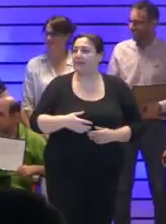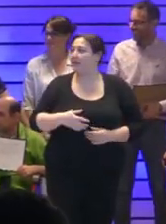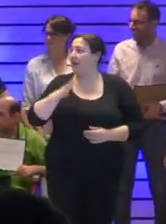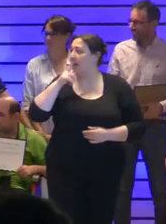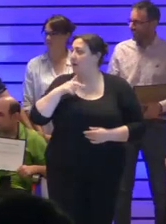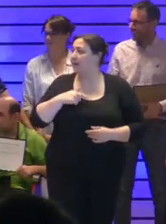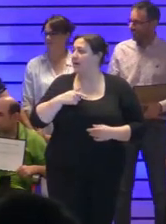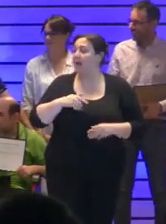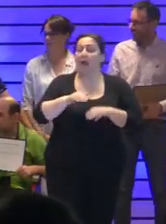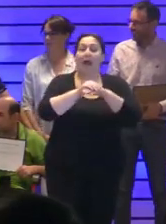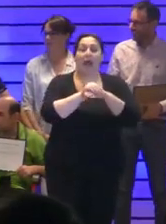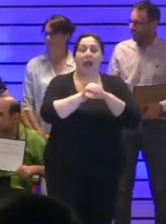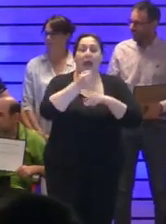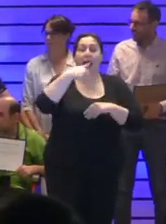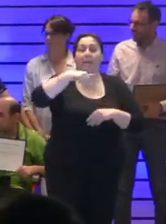allá. Amico.